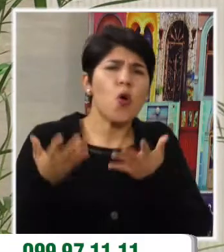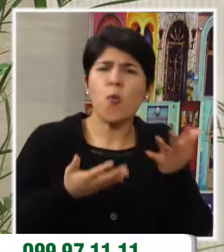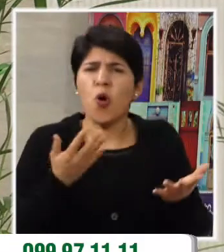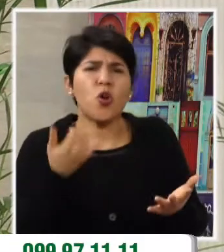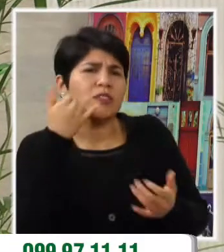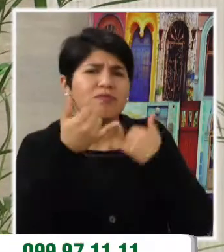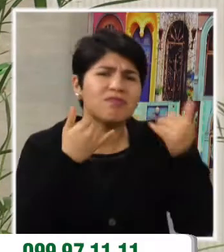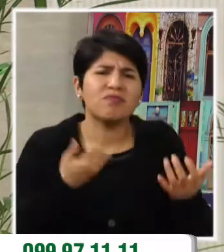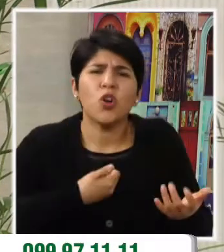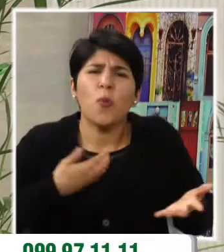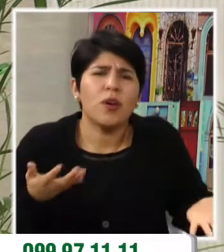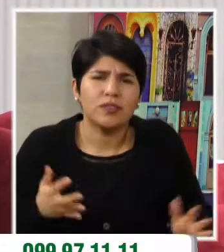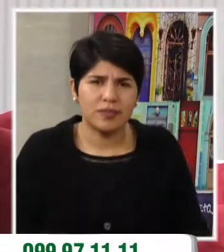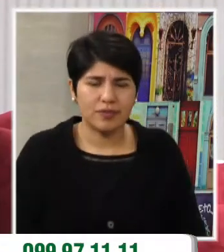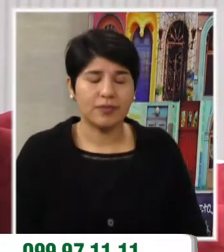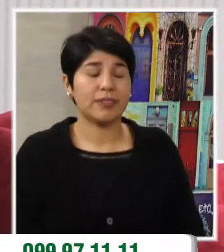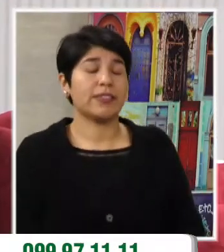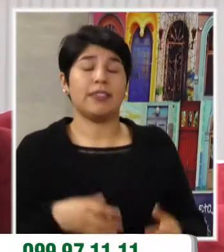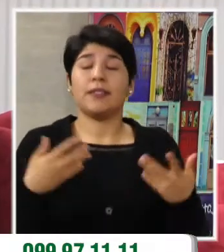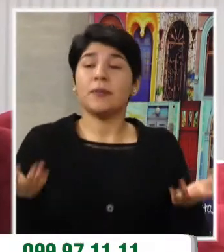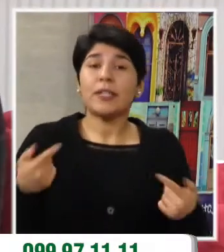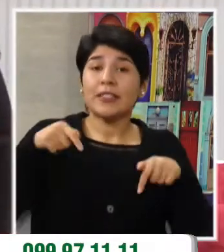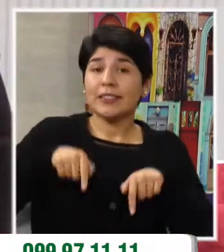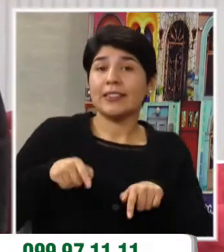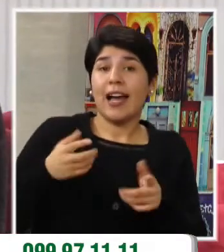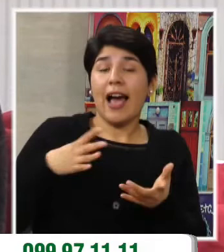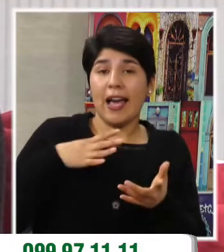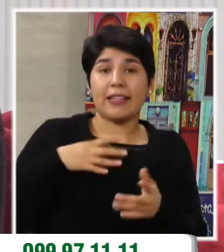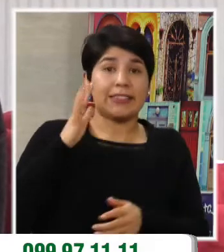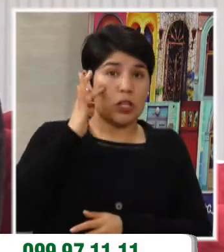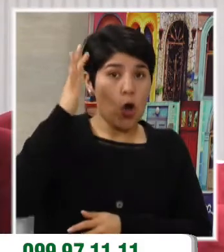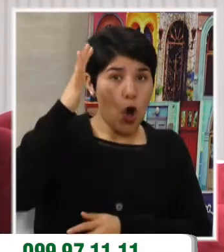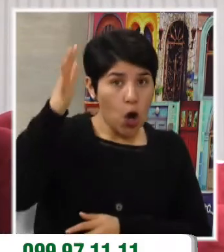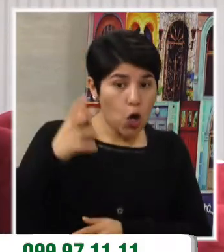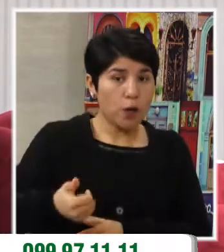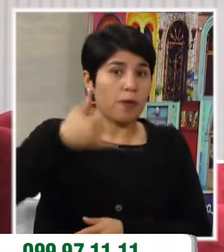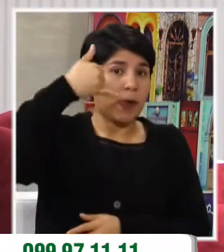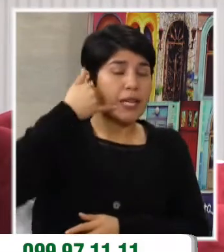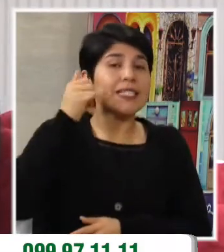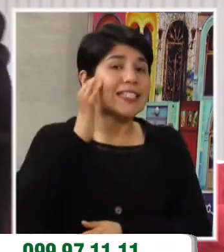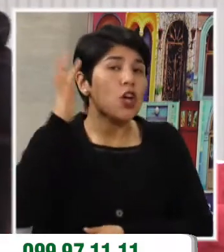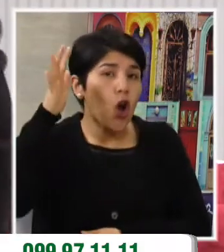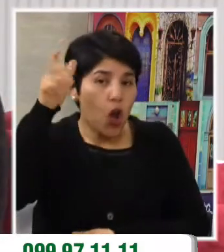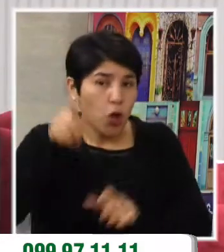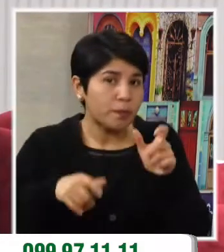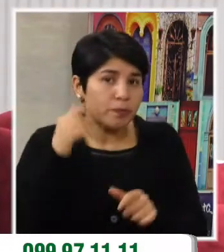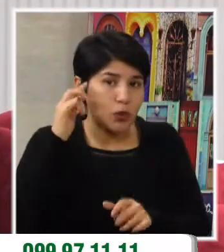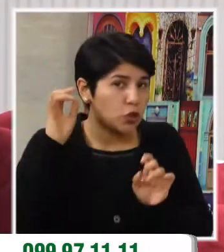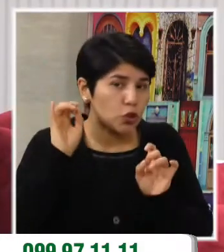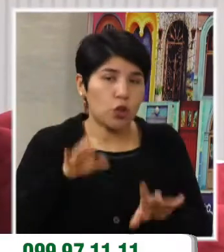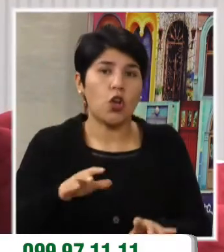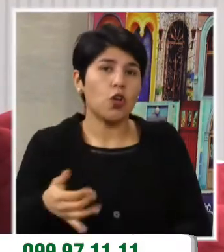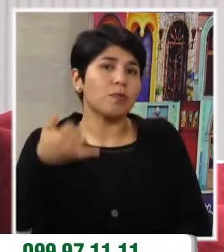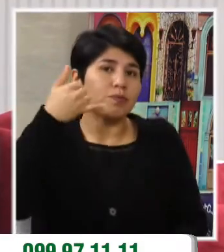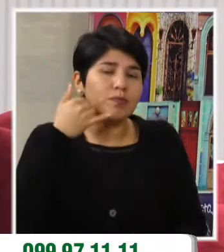de discapacidad bueno esa línea le atiende este psicólogos pura y exclusivamente psicólogos es una línea de